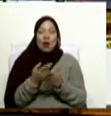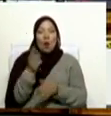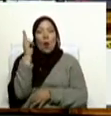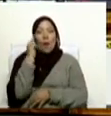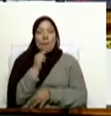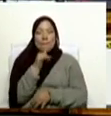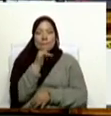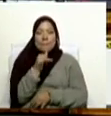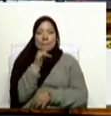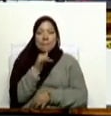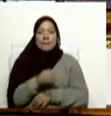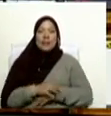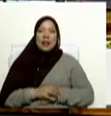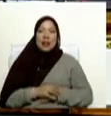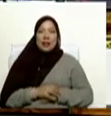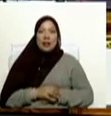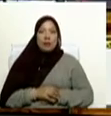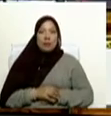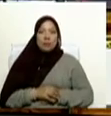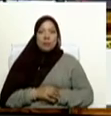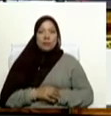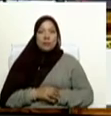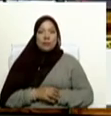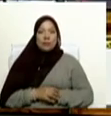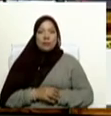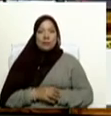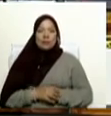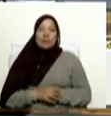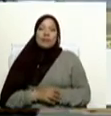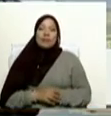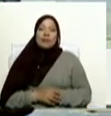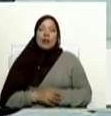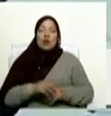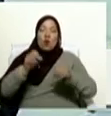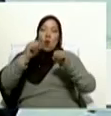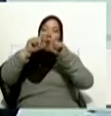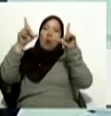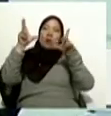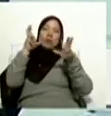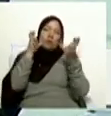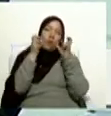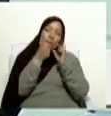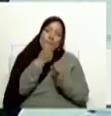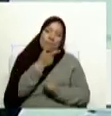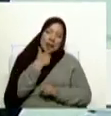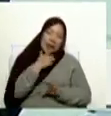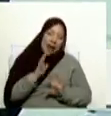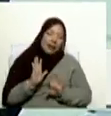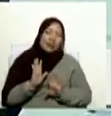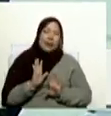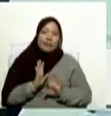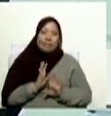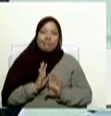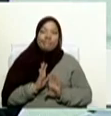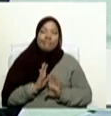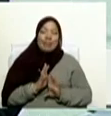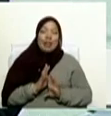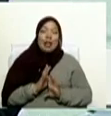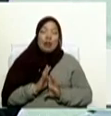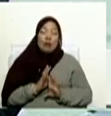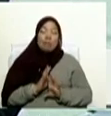comandada por J anio escuchos asombroso y enaltecedor